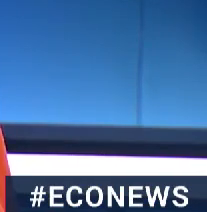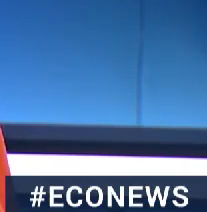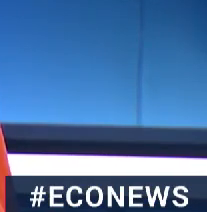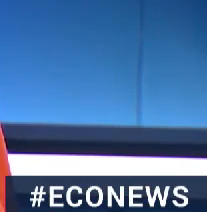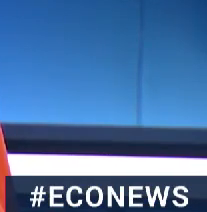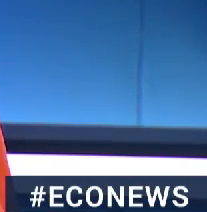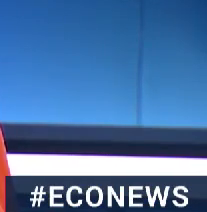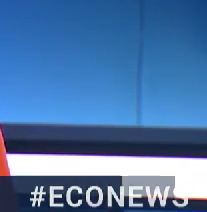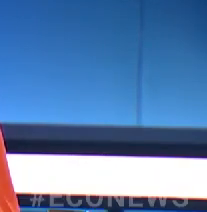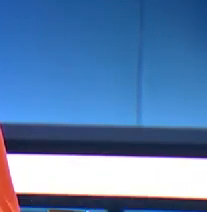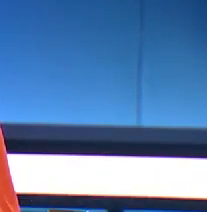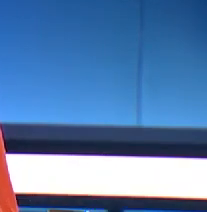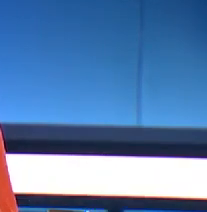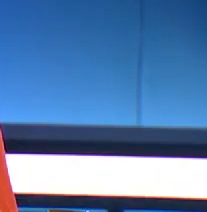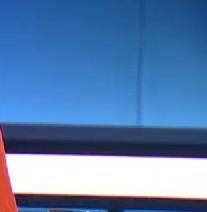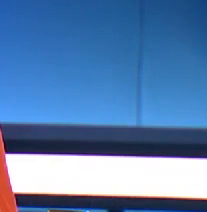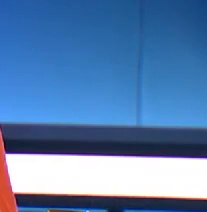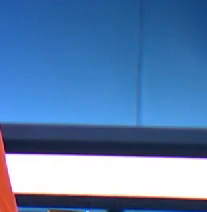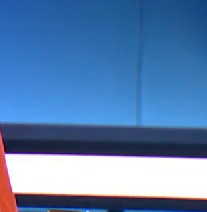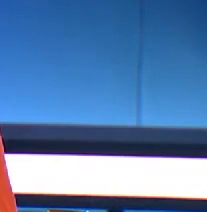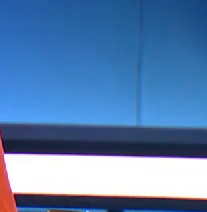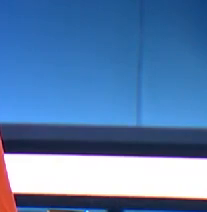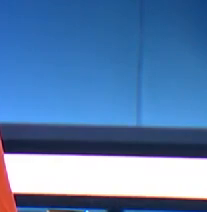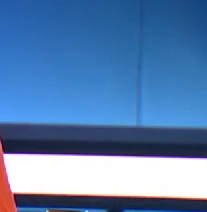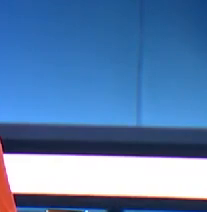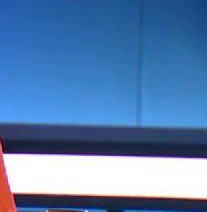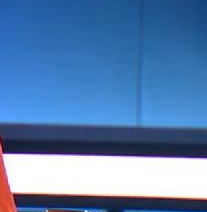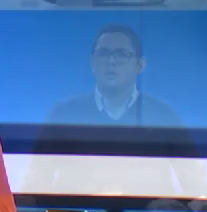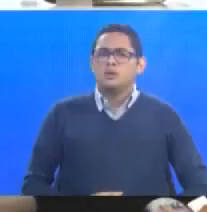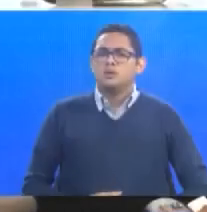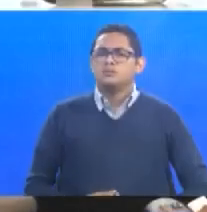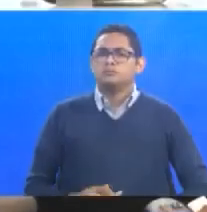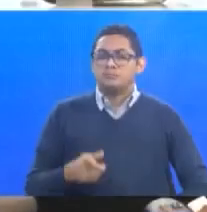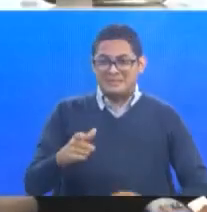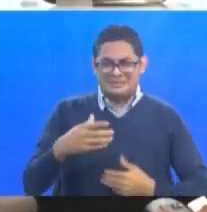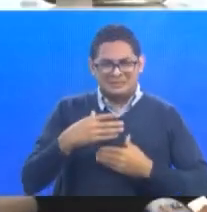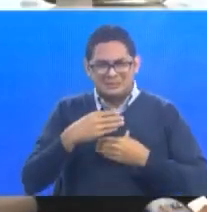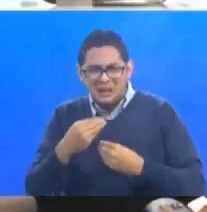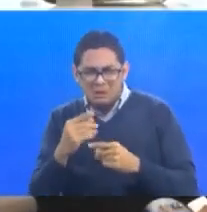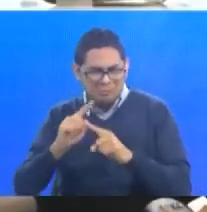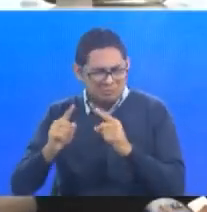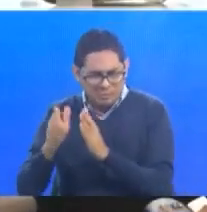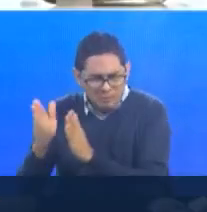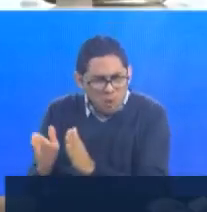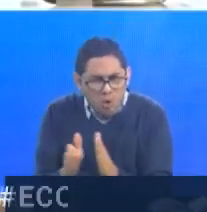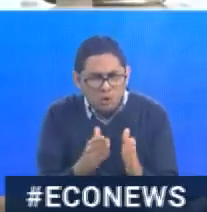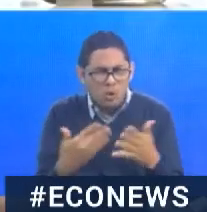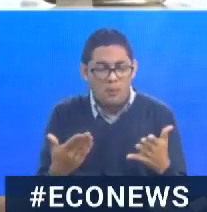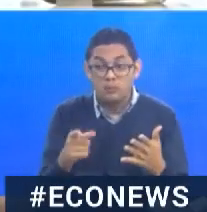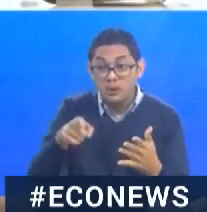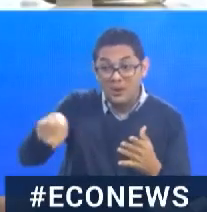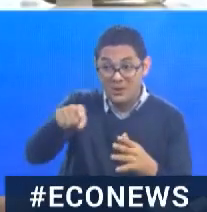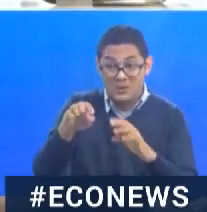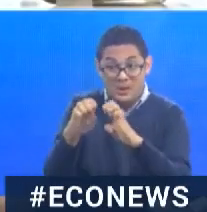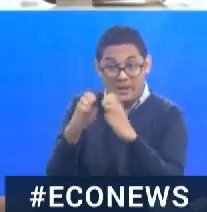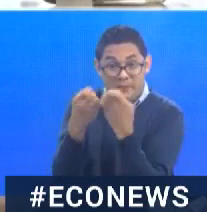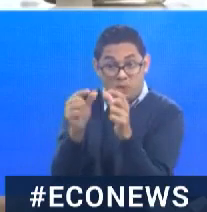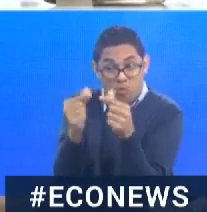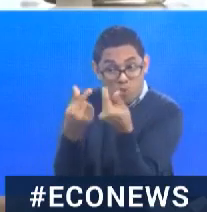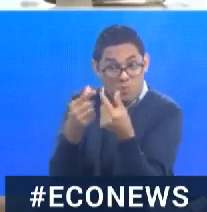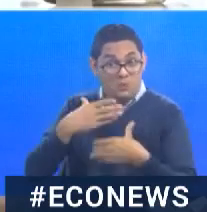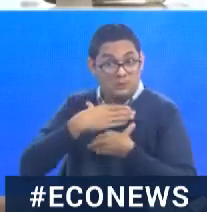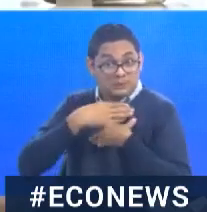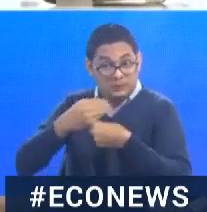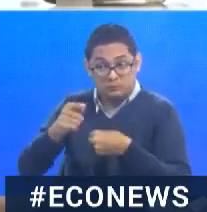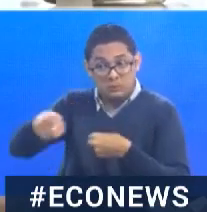este miércoles 25 de marzo a las 5:01 de la mañana. Ya el equipo de salud ha tomado la